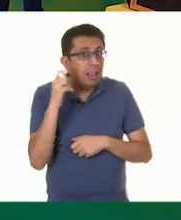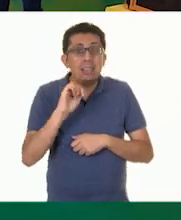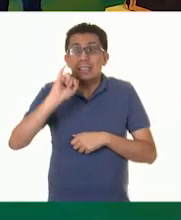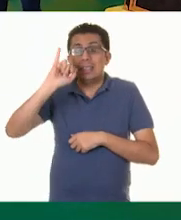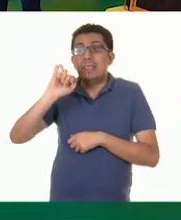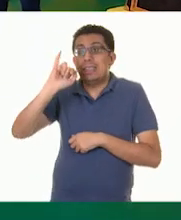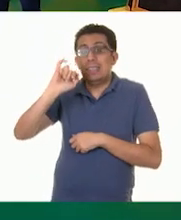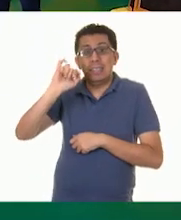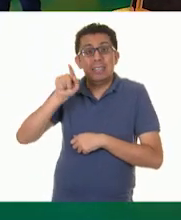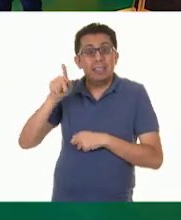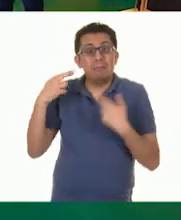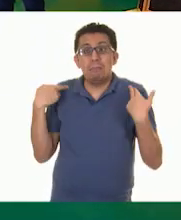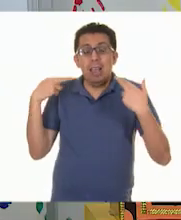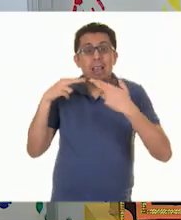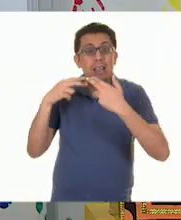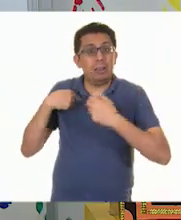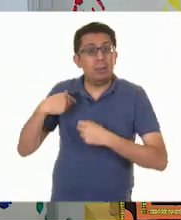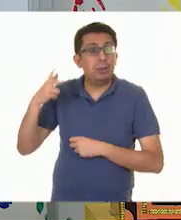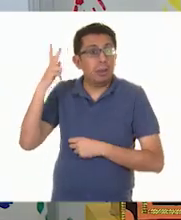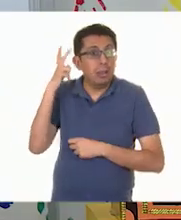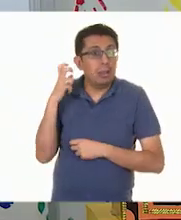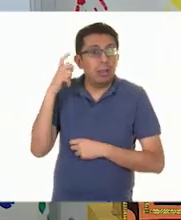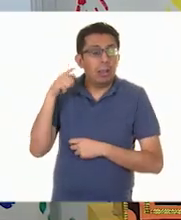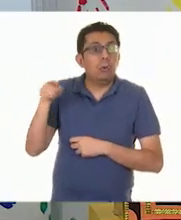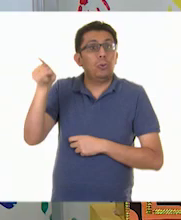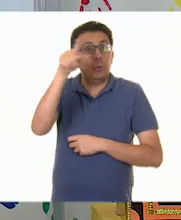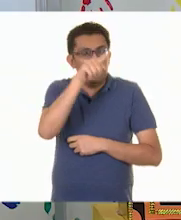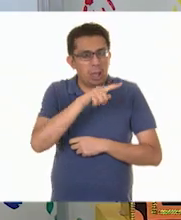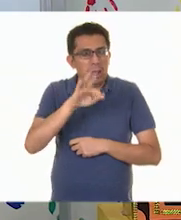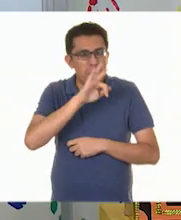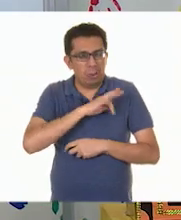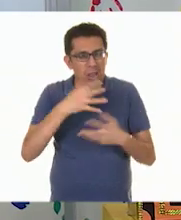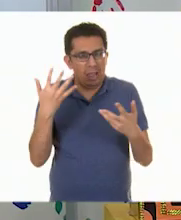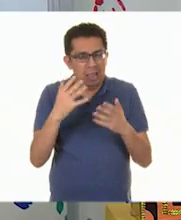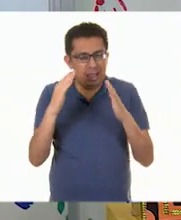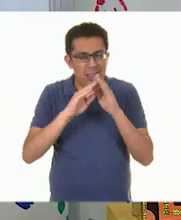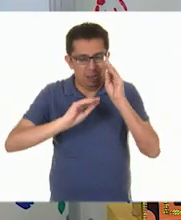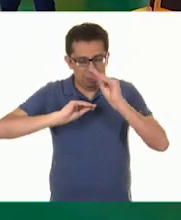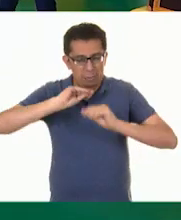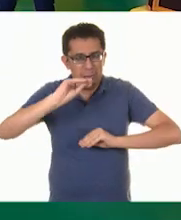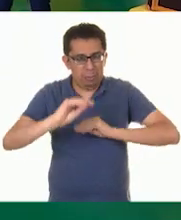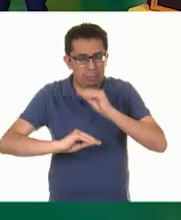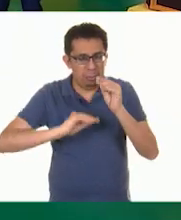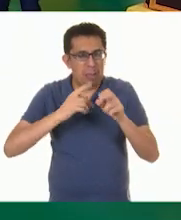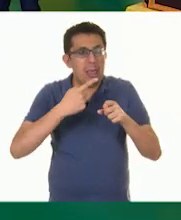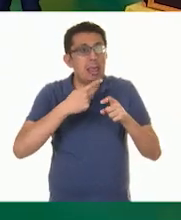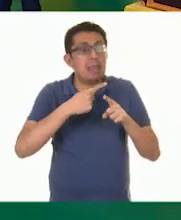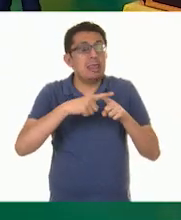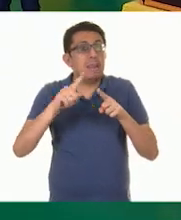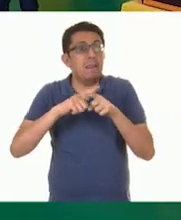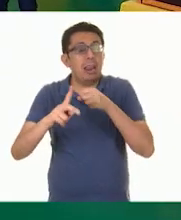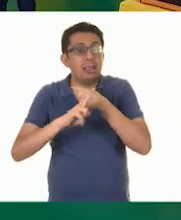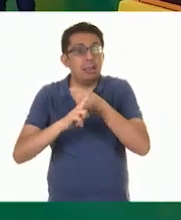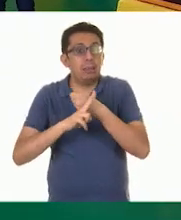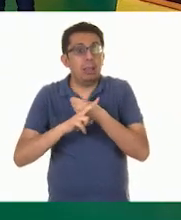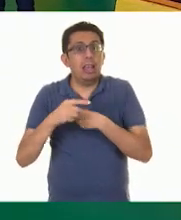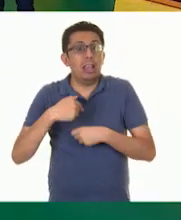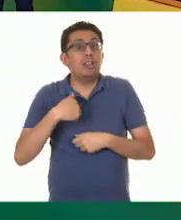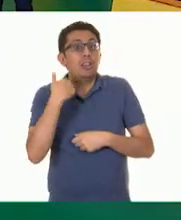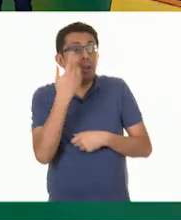experimento, escucho al profe Ezequiel. las niñas y los niños lo pueden hacer en casa. Pueden probar con diferentes vasos que tengan. A ver, yo te quiero escuchar. A ver,